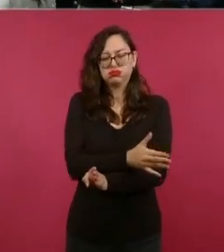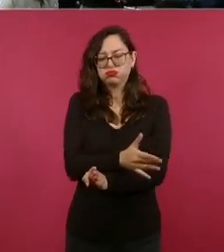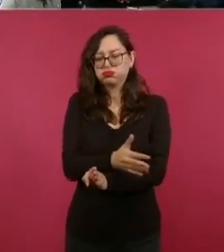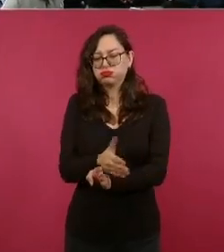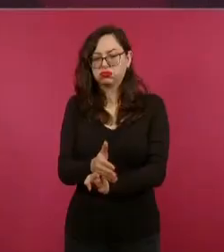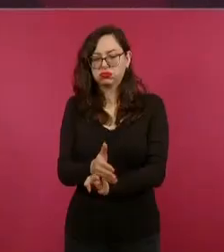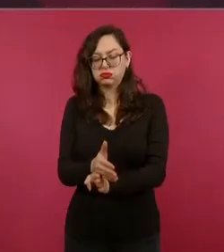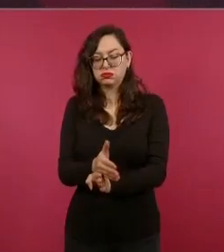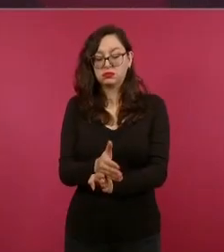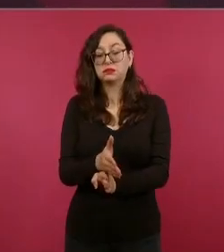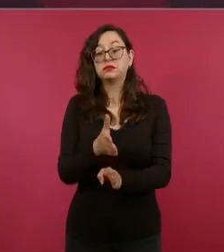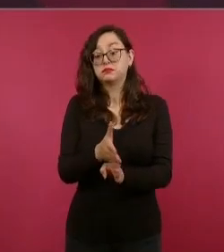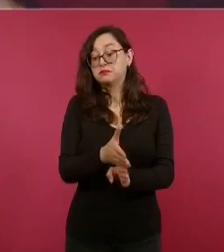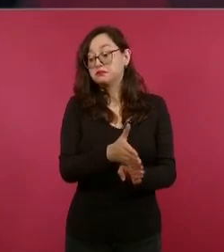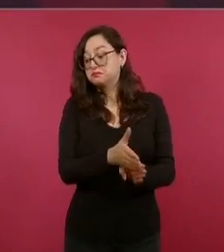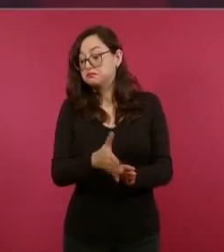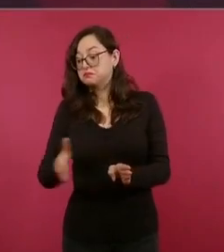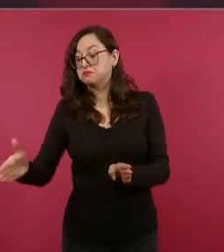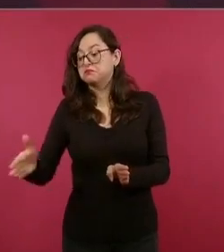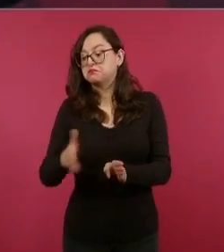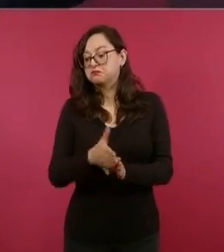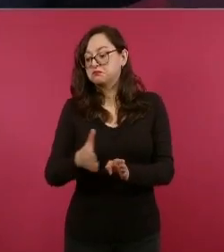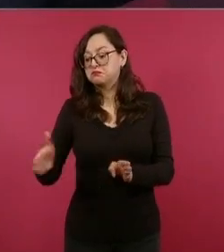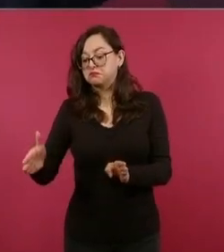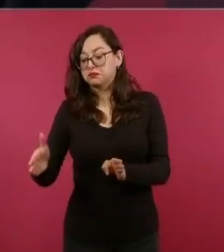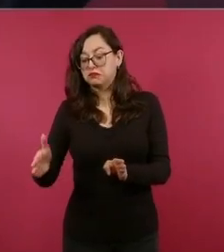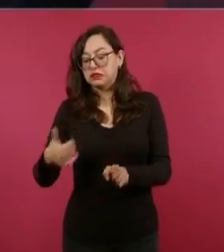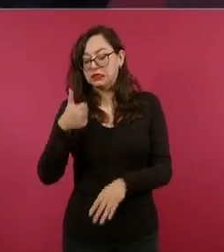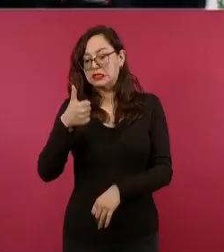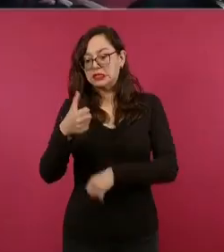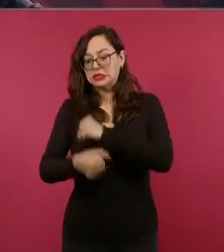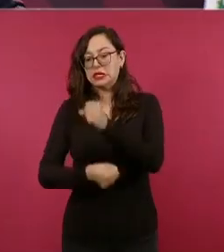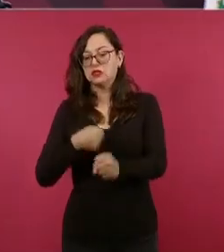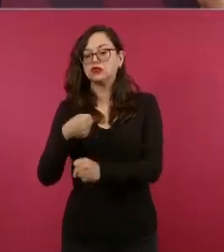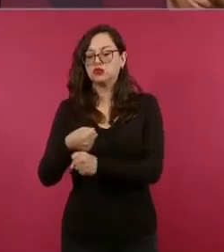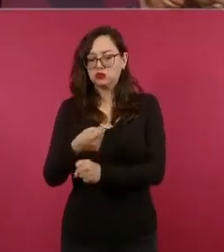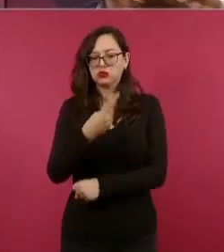es nuestro compromiso, y vamos a dejar